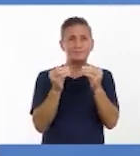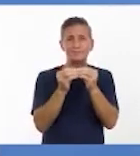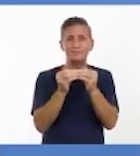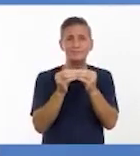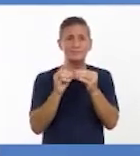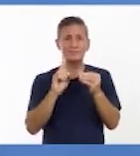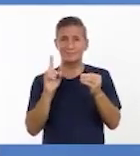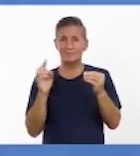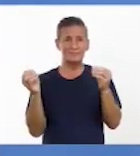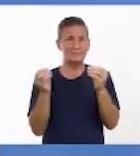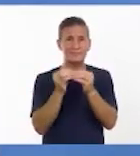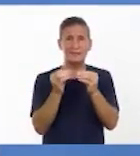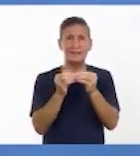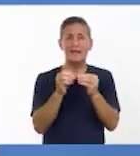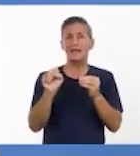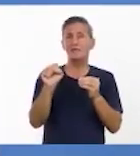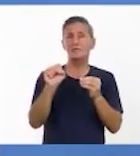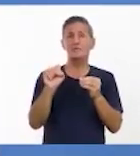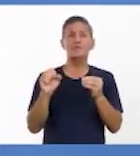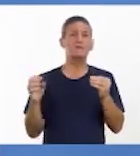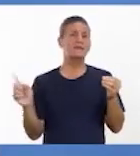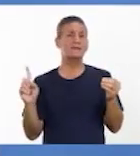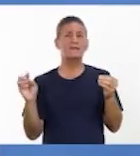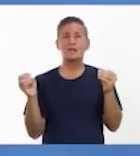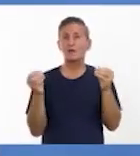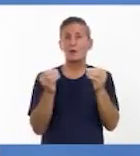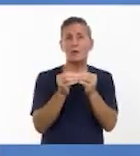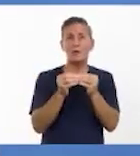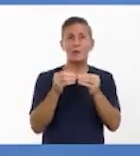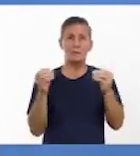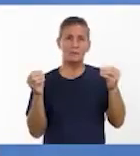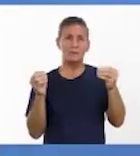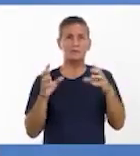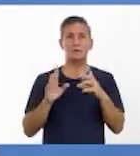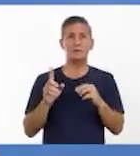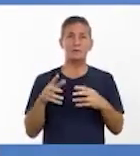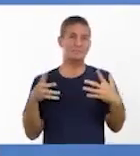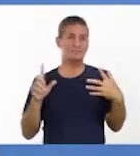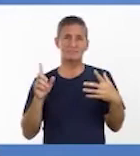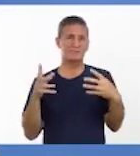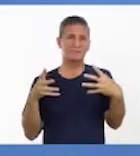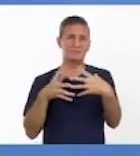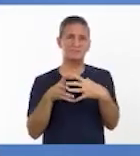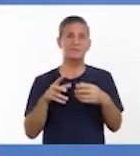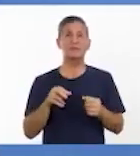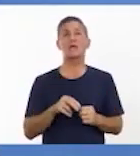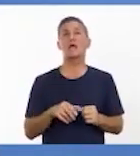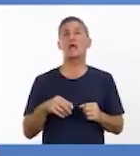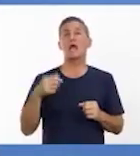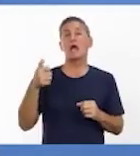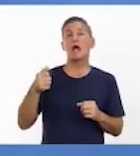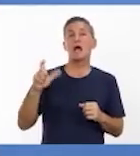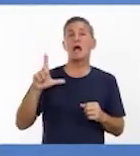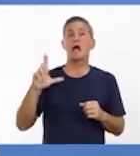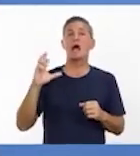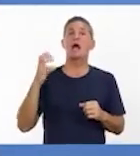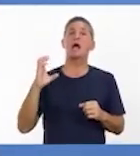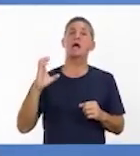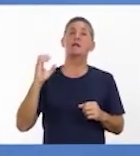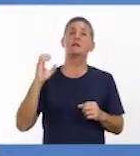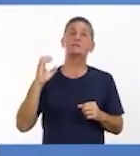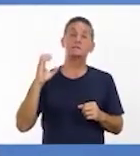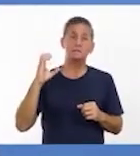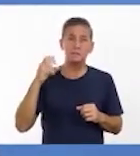usted no puede ver a simple vista las sustancias por las que están formadas. Ejemplo, el alcohol en agua,